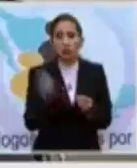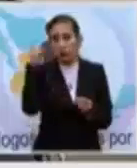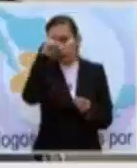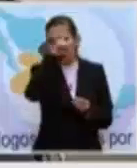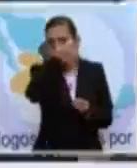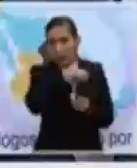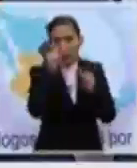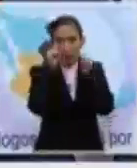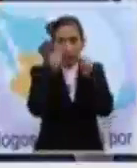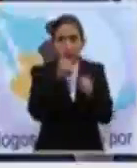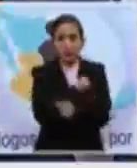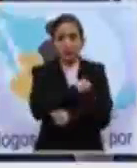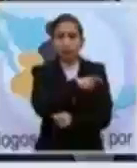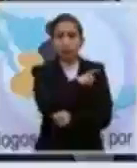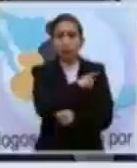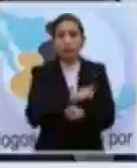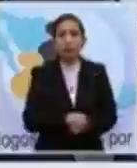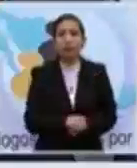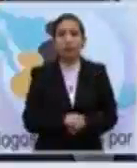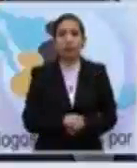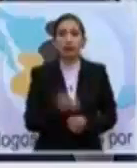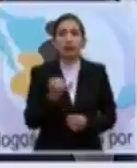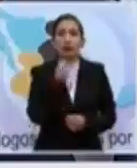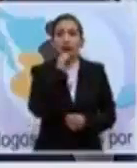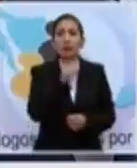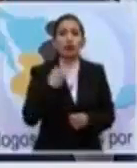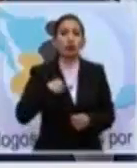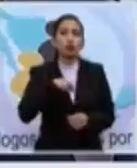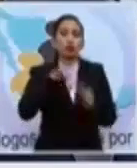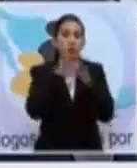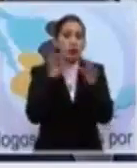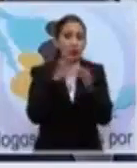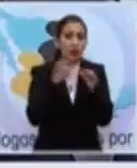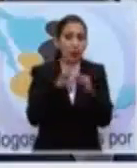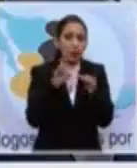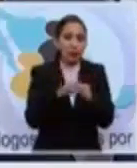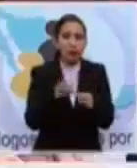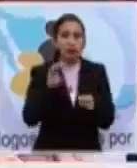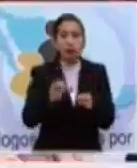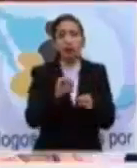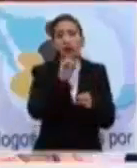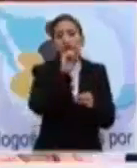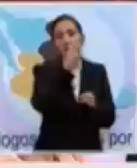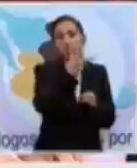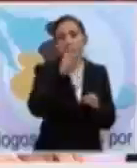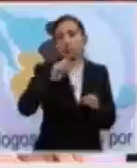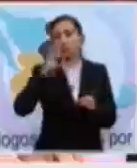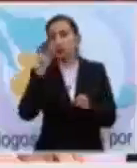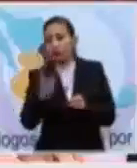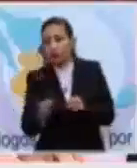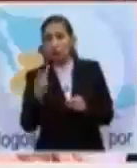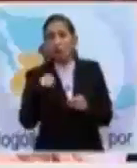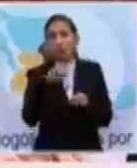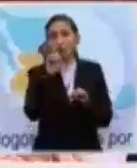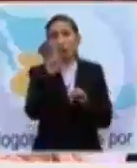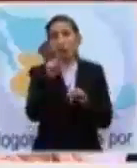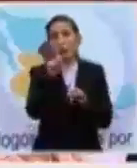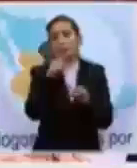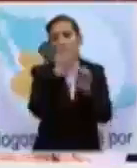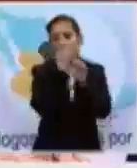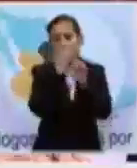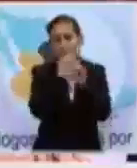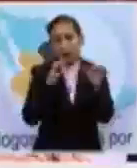complejidad de la atención de la salud. Asimismo, lo que comentaban el programa 32x32 que ha venido, que es el de portabilidad entre los